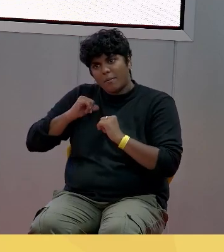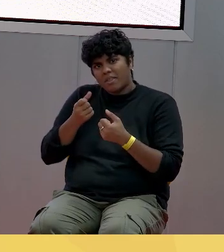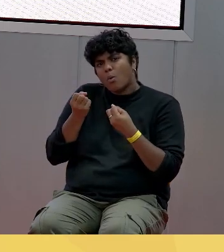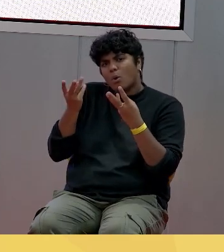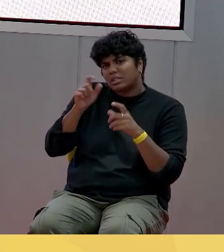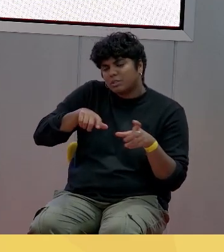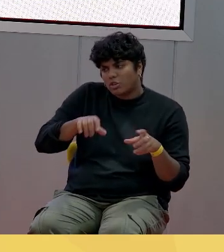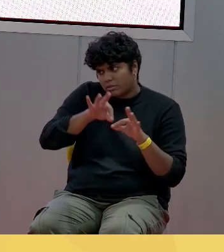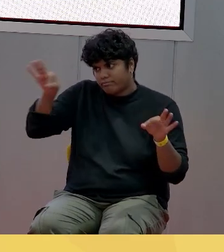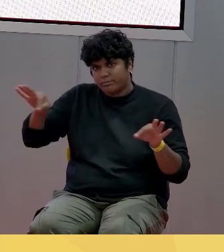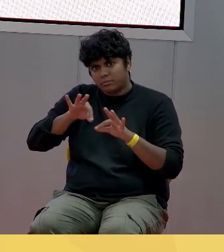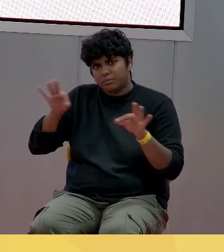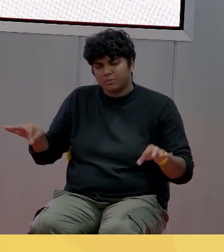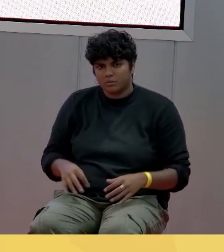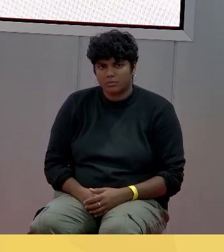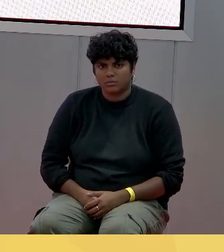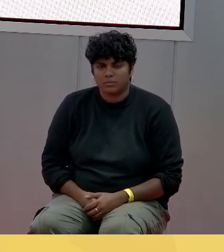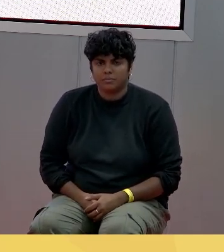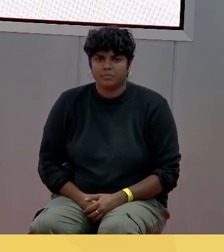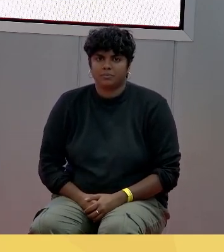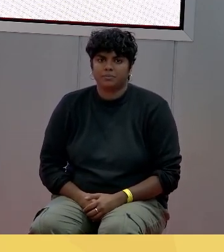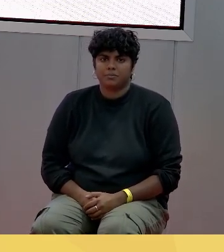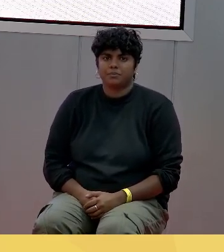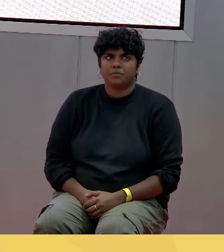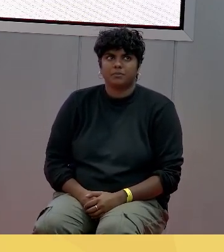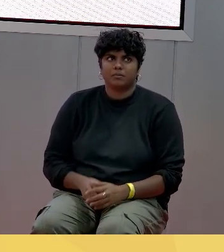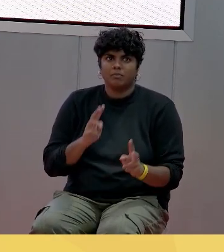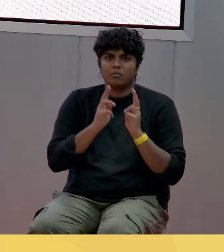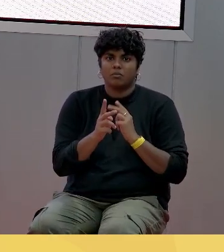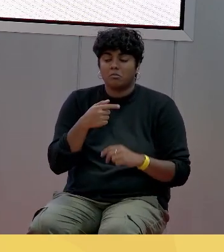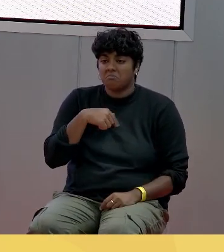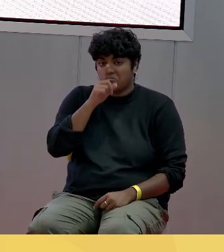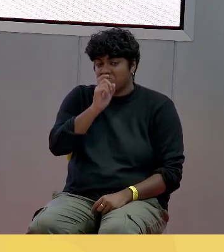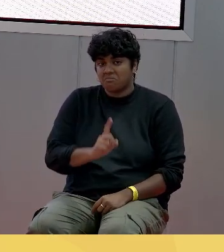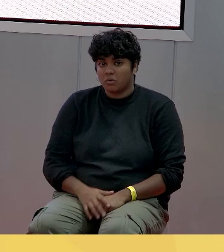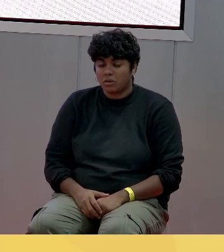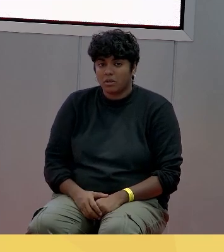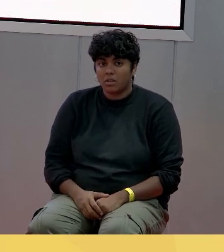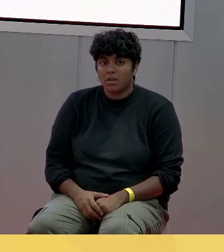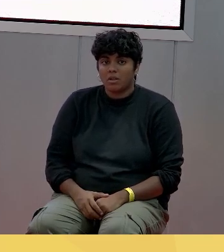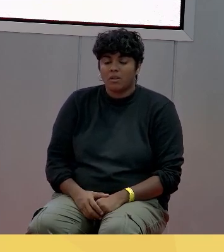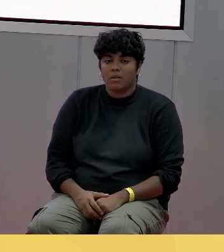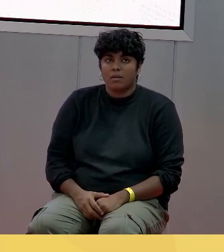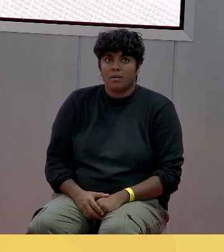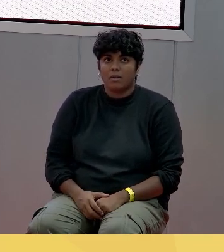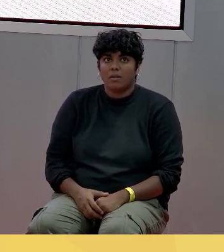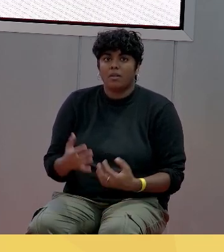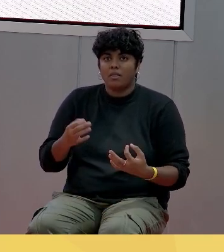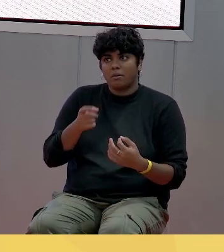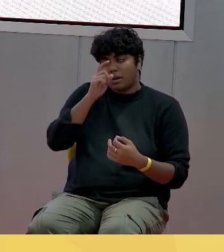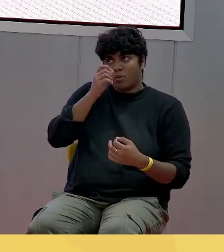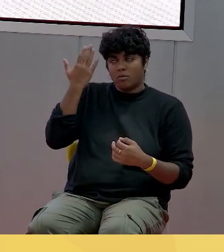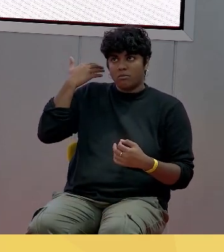terapia afirmativa? Y su respuesta fue, no me acuerdo. De un momento que tengo que buscar en mis